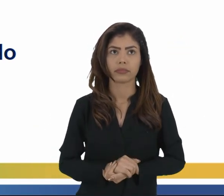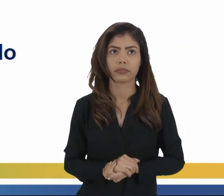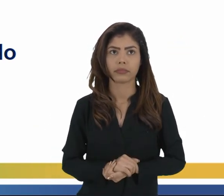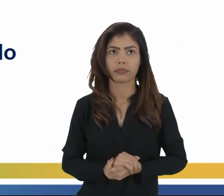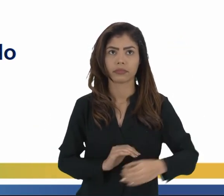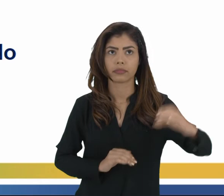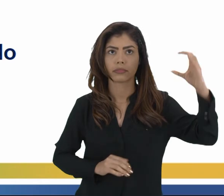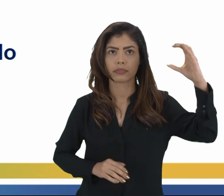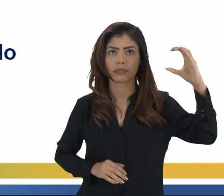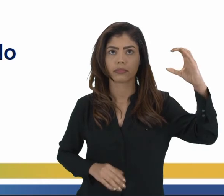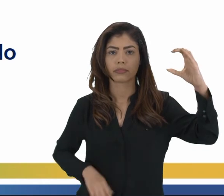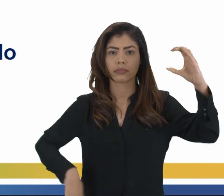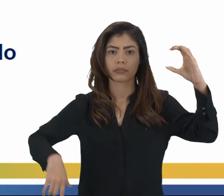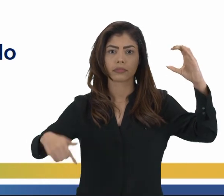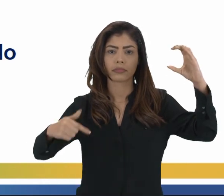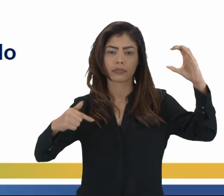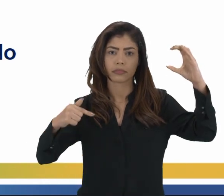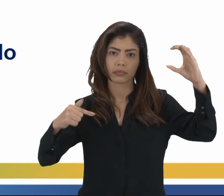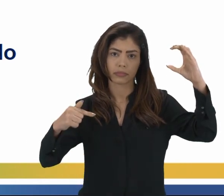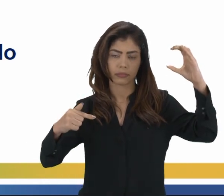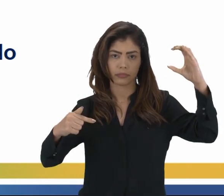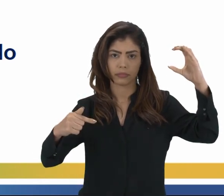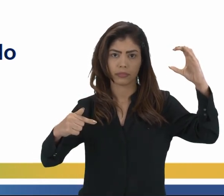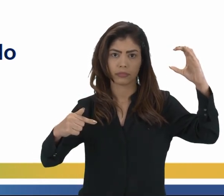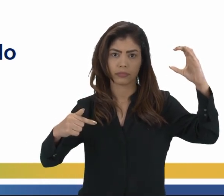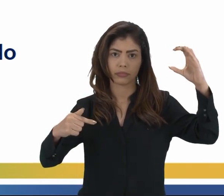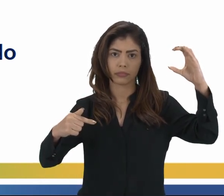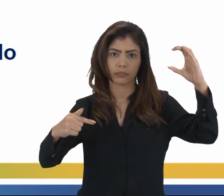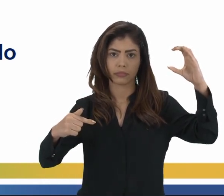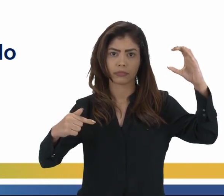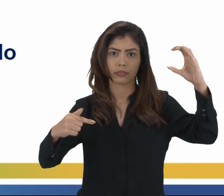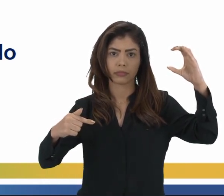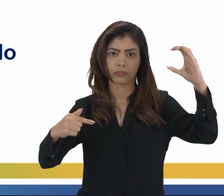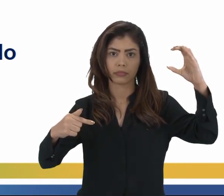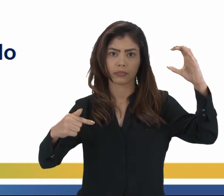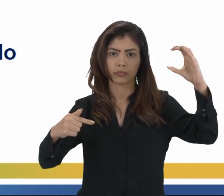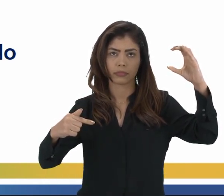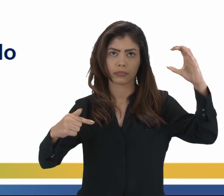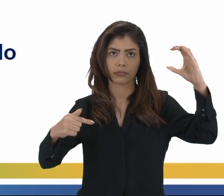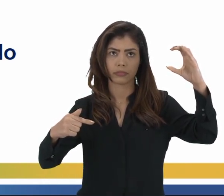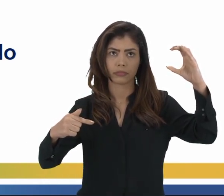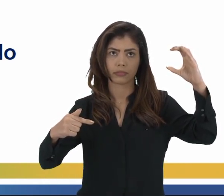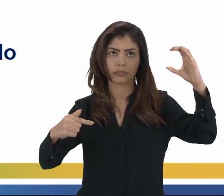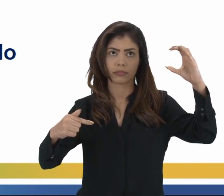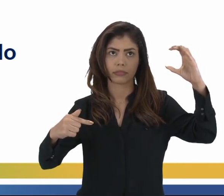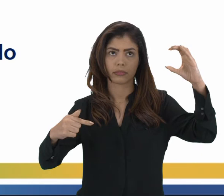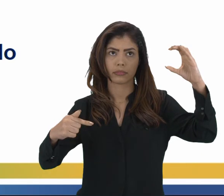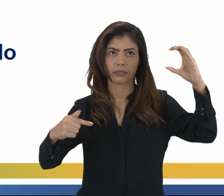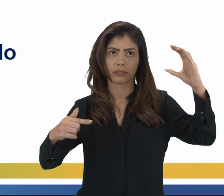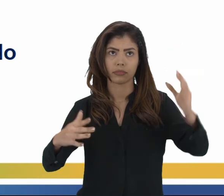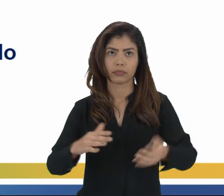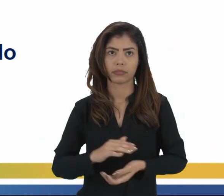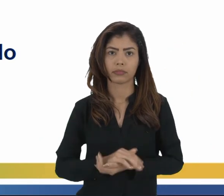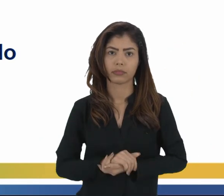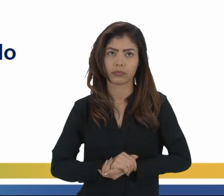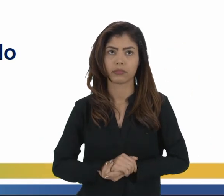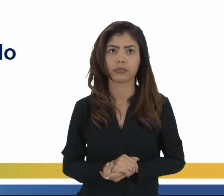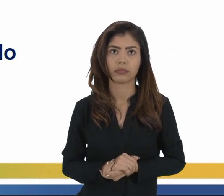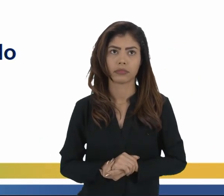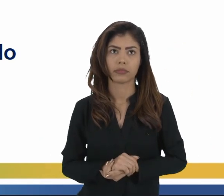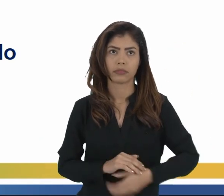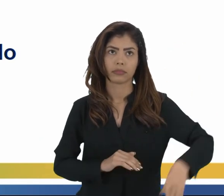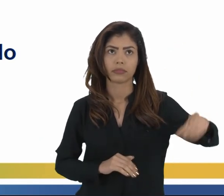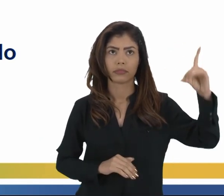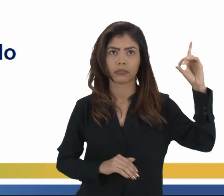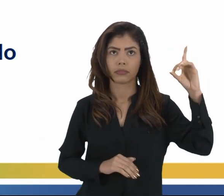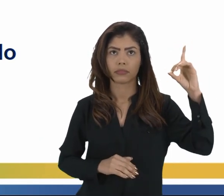Metáfora tiene la idea de profundidad, hablar de manera más profunda, ¿sí? Pleonasmo tiene la idea